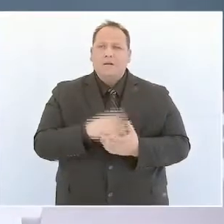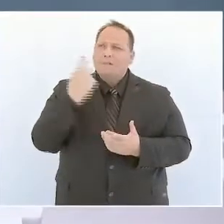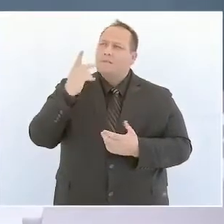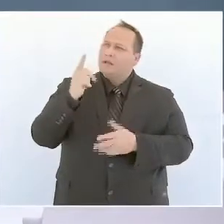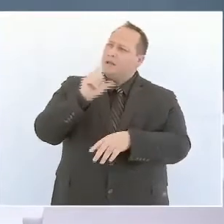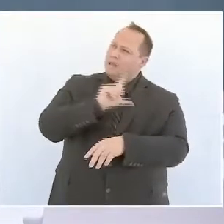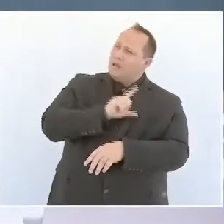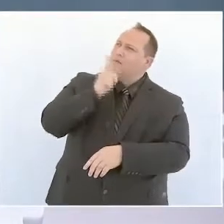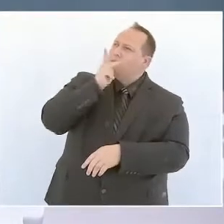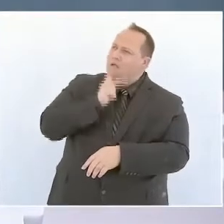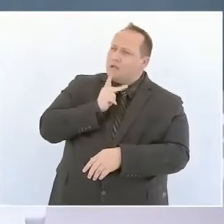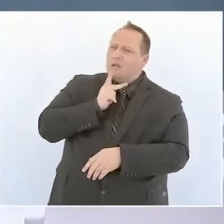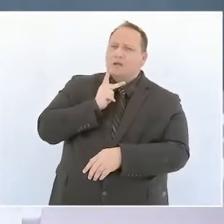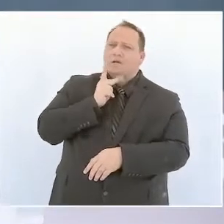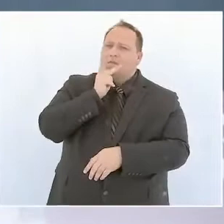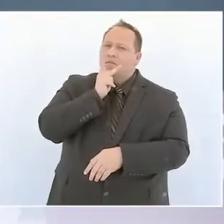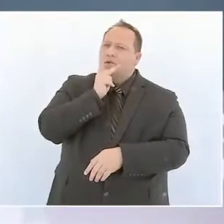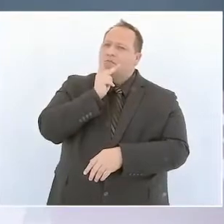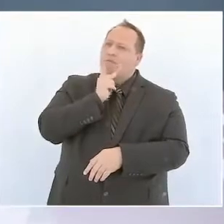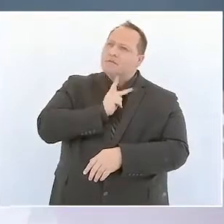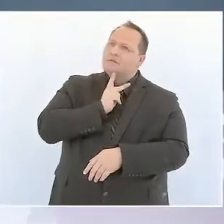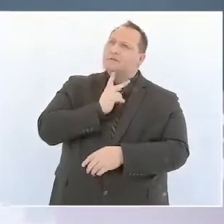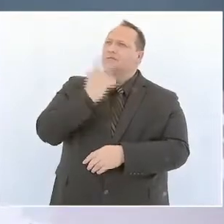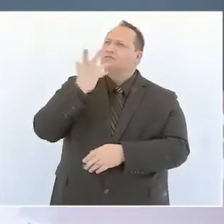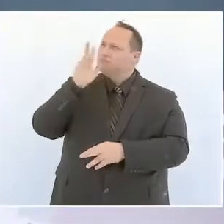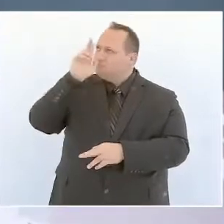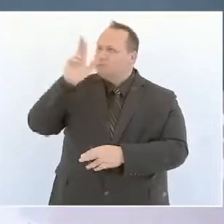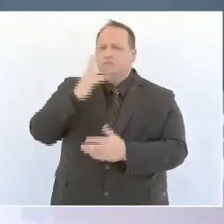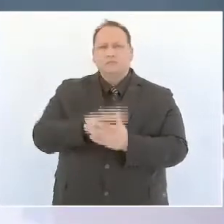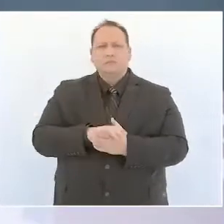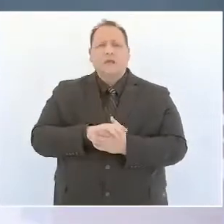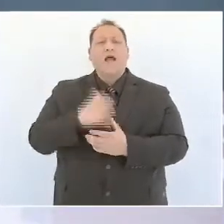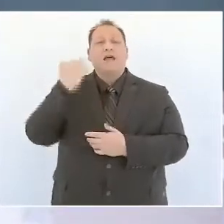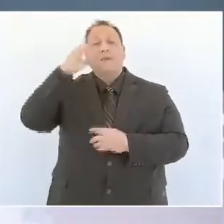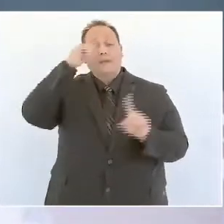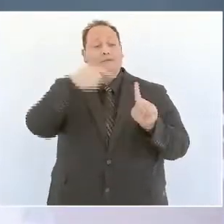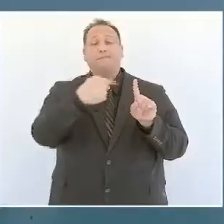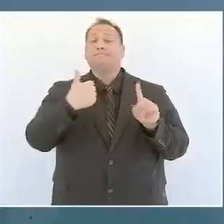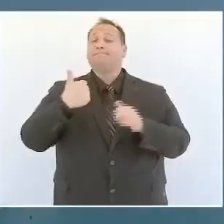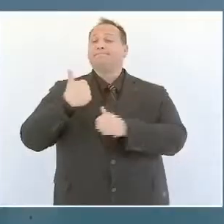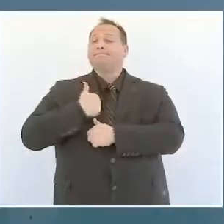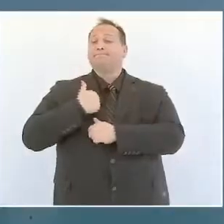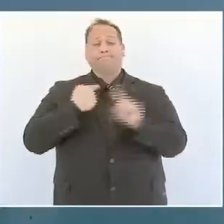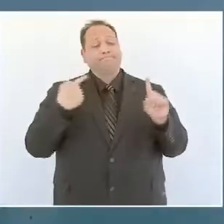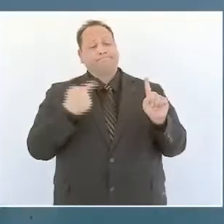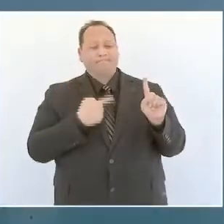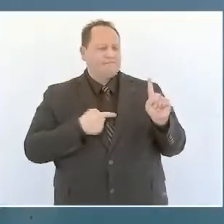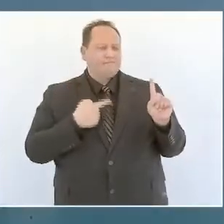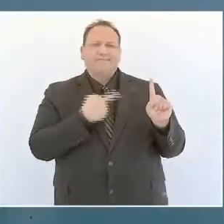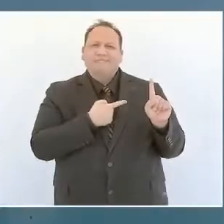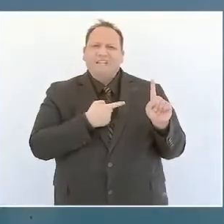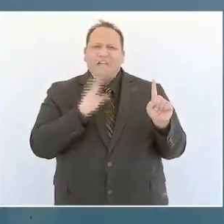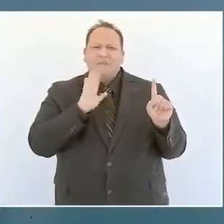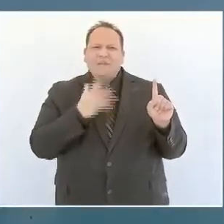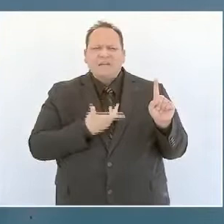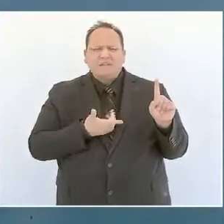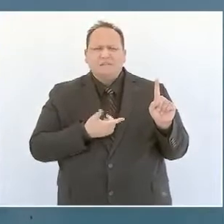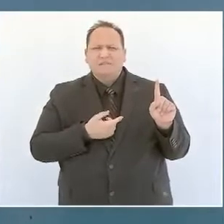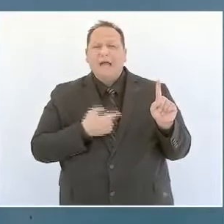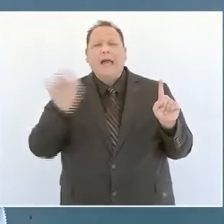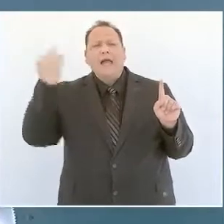patria. Antes se pensaba que el soldado, el marino, eran